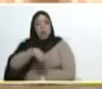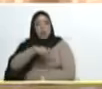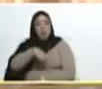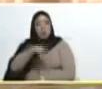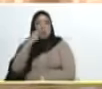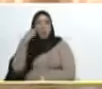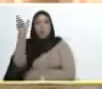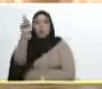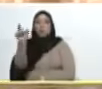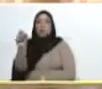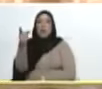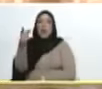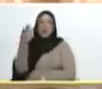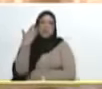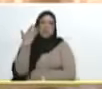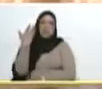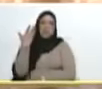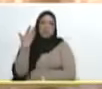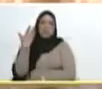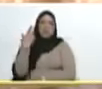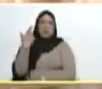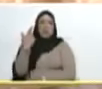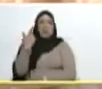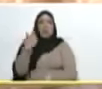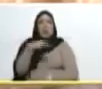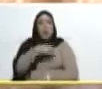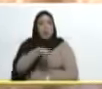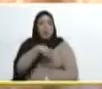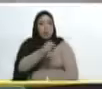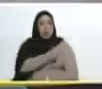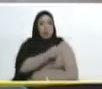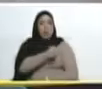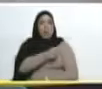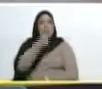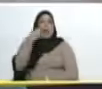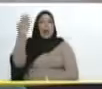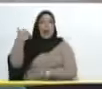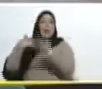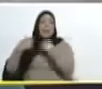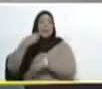Rodríguez, y el reparto que hizo el Papa